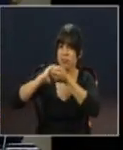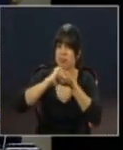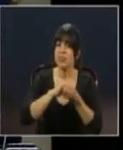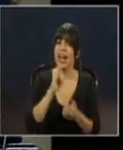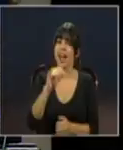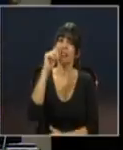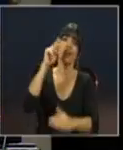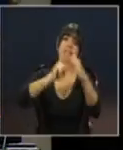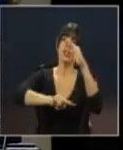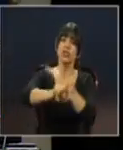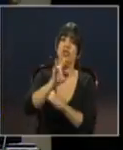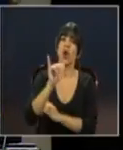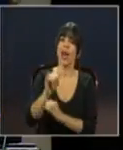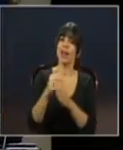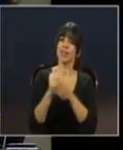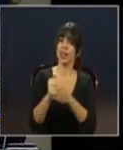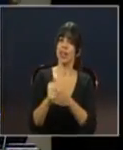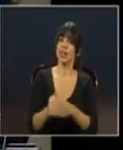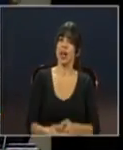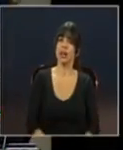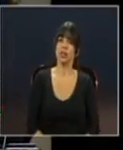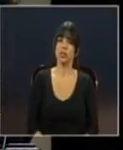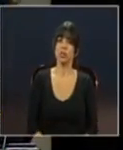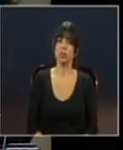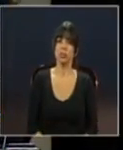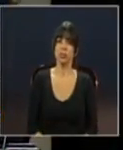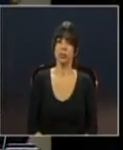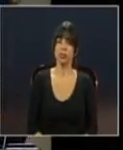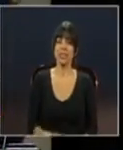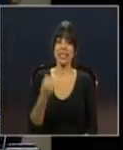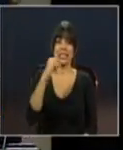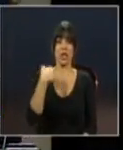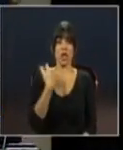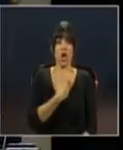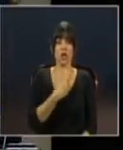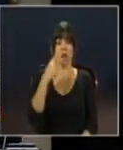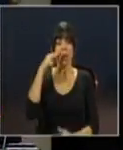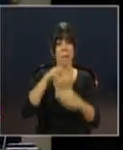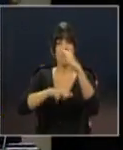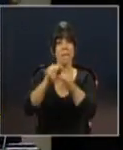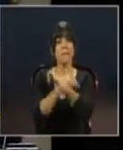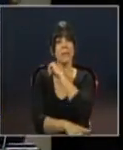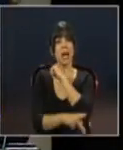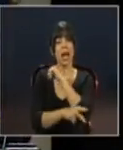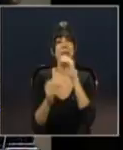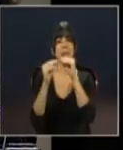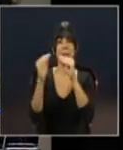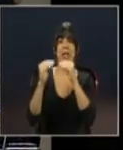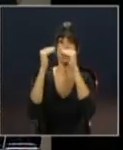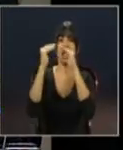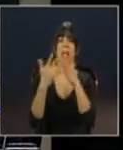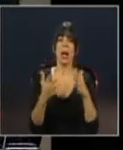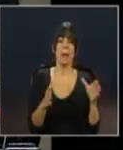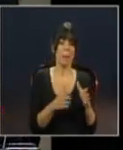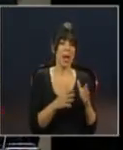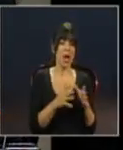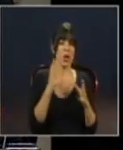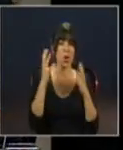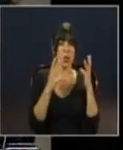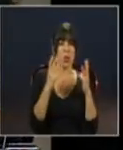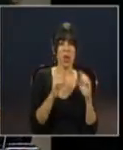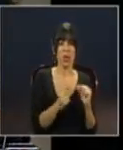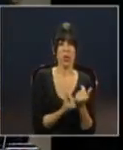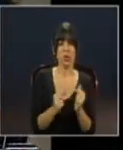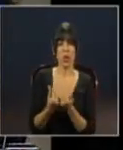esa visión, con ese liderazgo. Y si colocamos la visión del país más alto que los pequeños ruidos